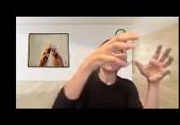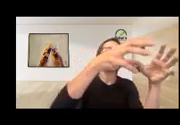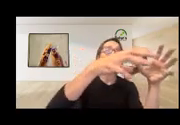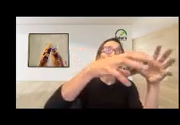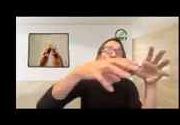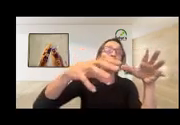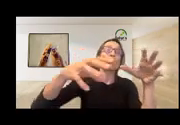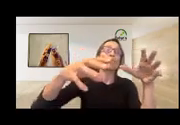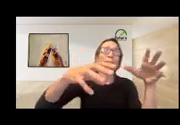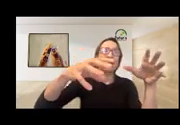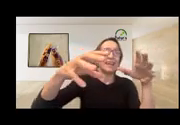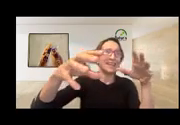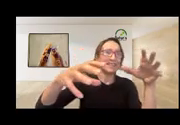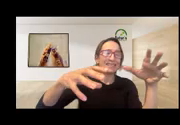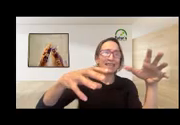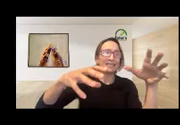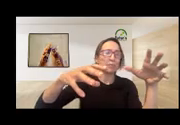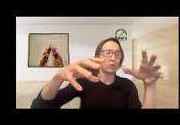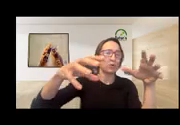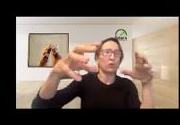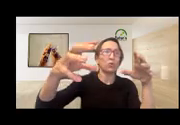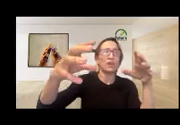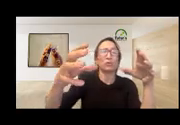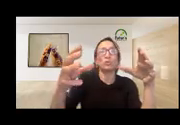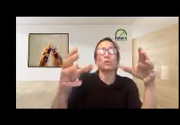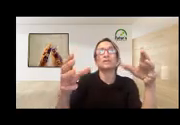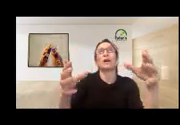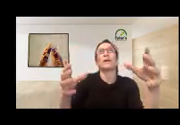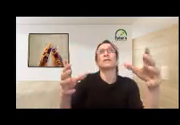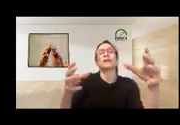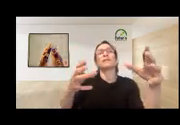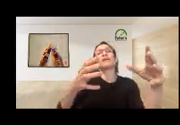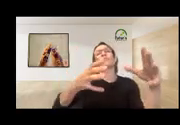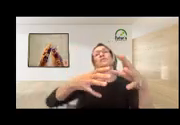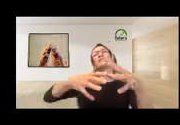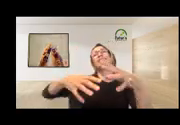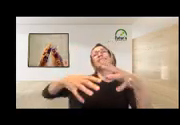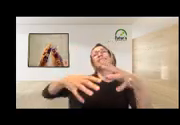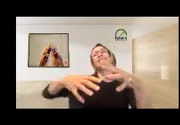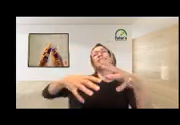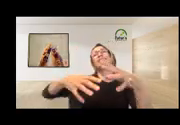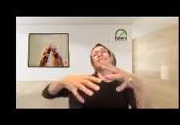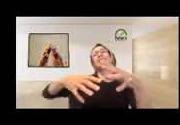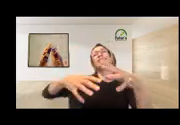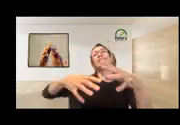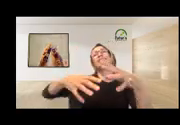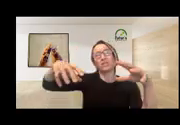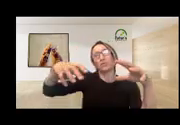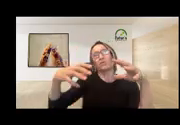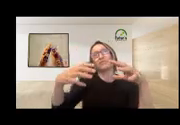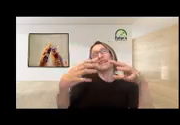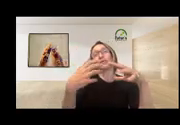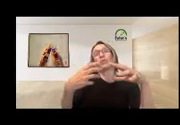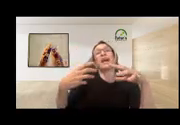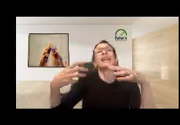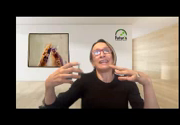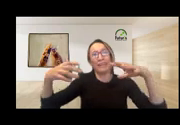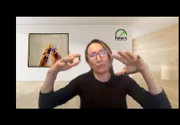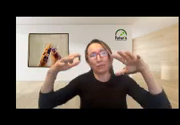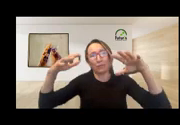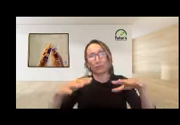ahí, sino que se movió una pequeña distancia porque los huesos no estaban, digamos que siguiendo su